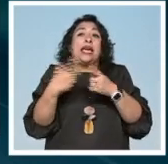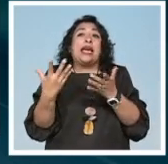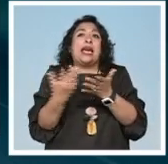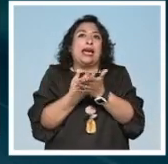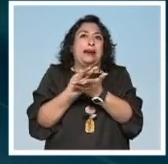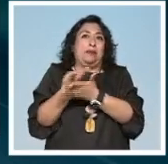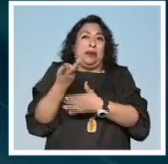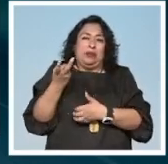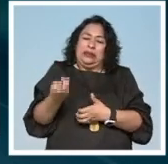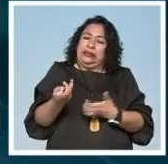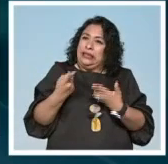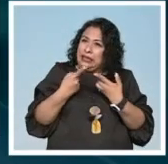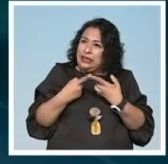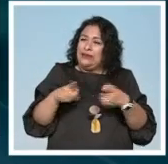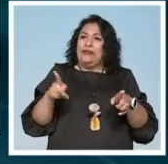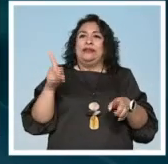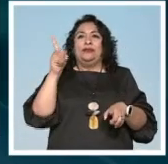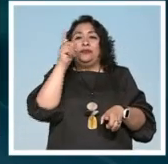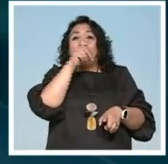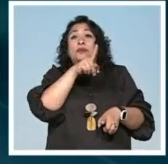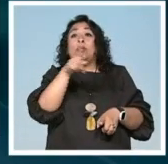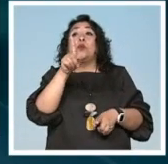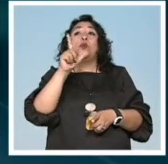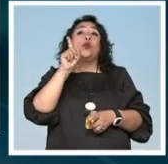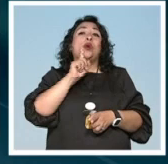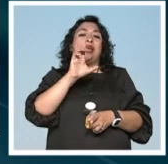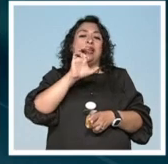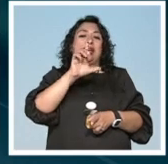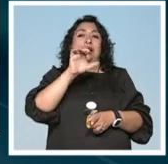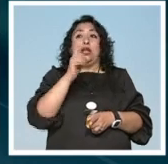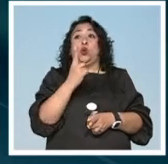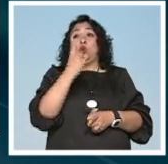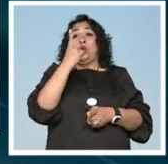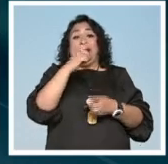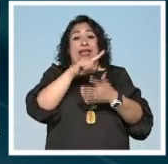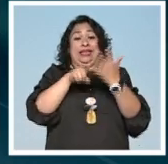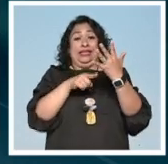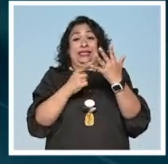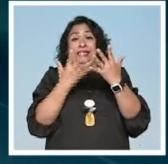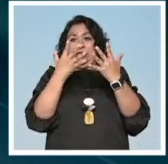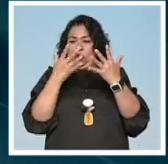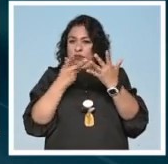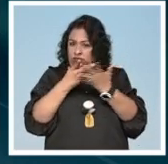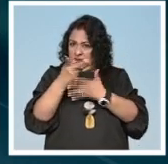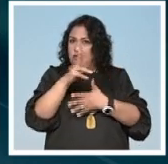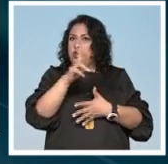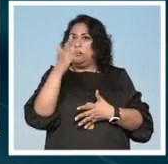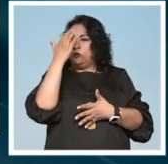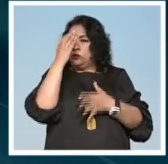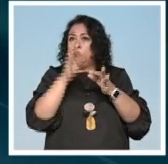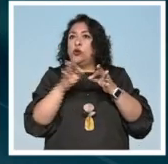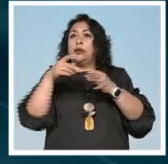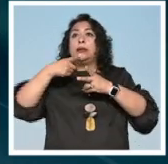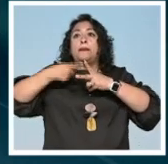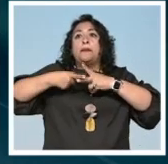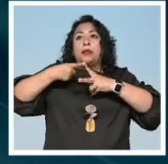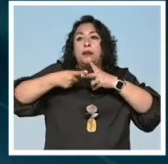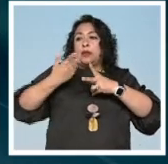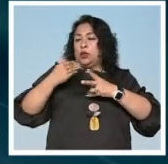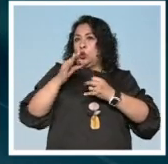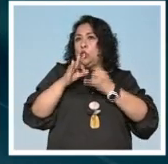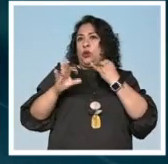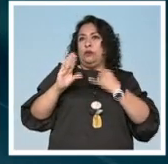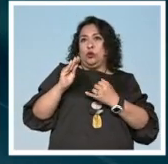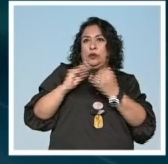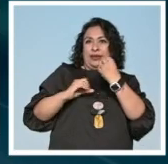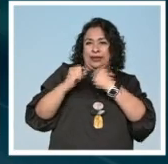tipo de premios. Claire tan solo es una de las 5 mujeres que han ganado un reconocimiento importante en el área de matemáticas en los últimos